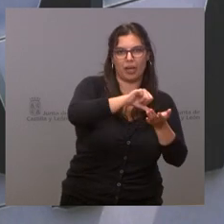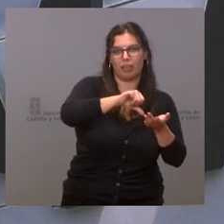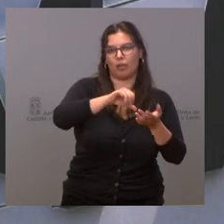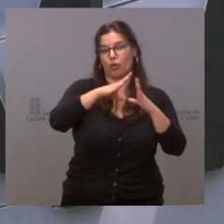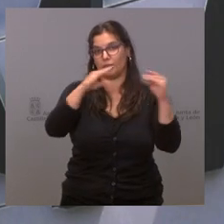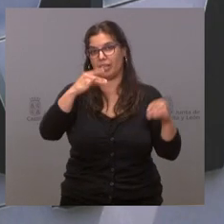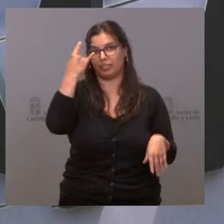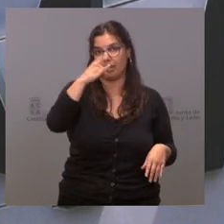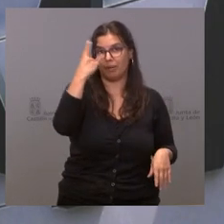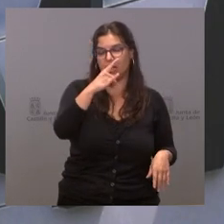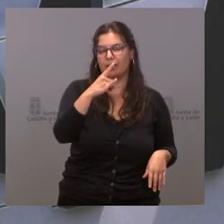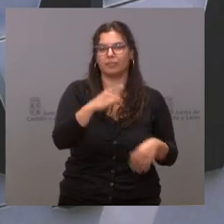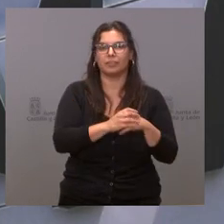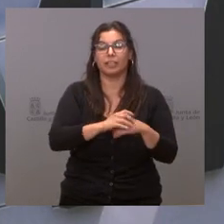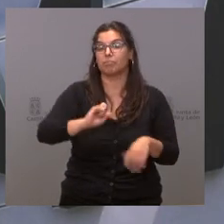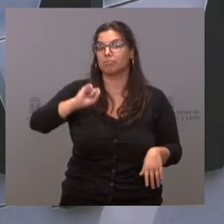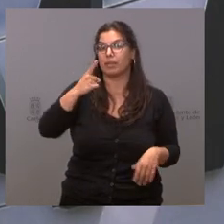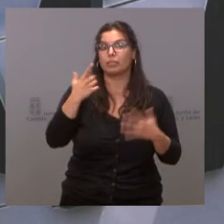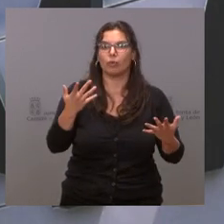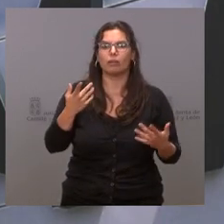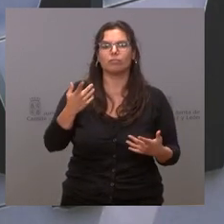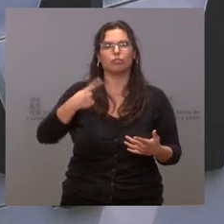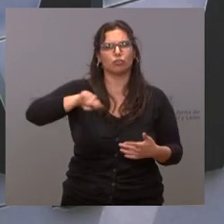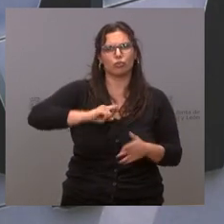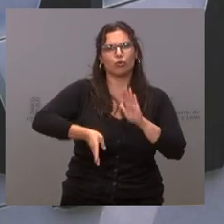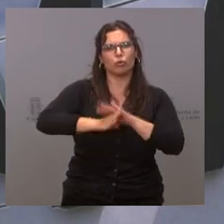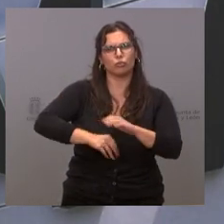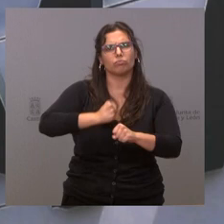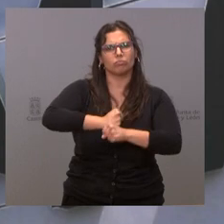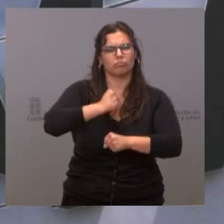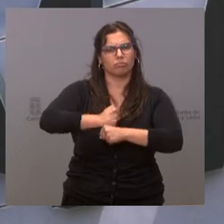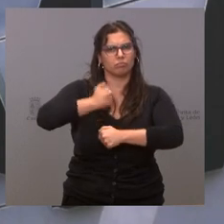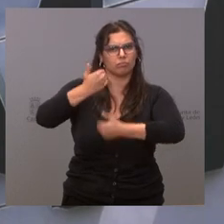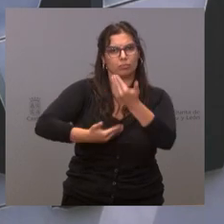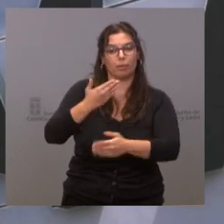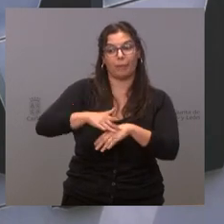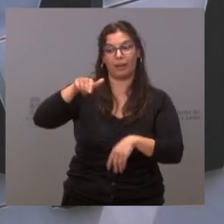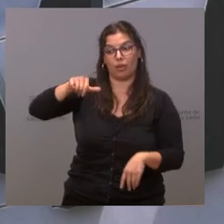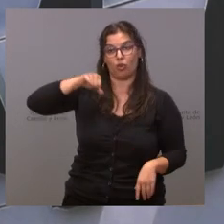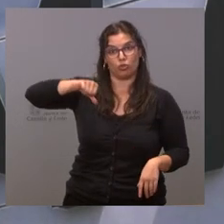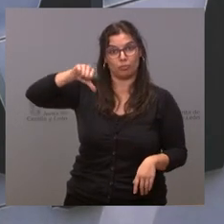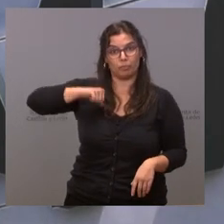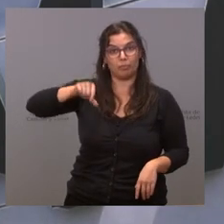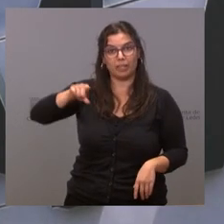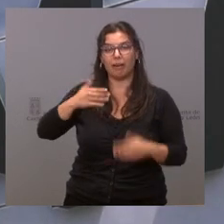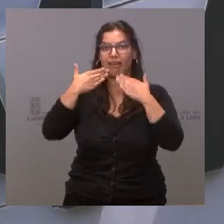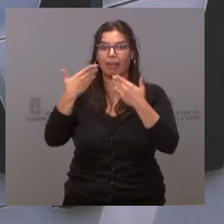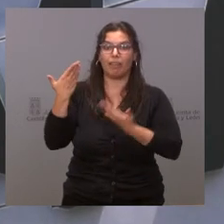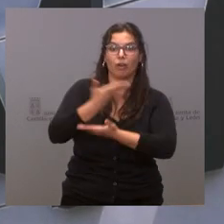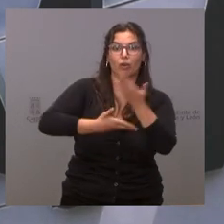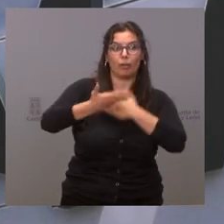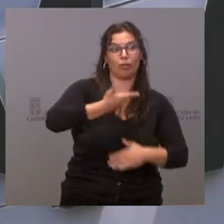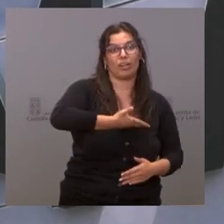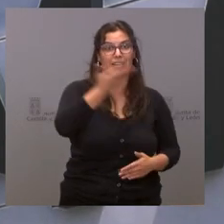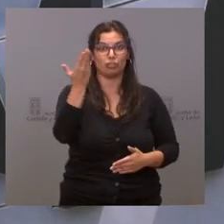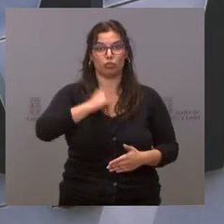universidad de salamanca y sobre todo que vamos a seguir trabajando para que este hospital en colaboración con el resto de hospitales